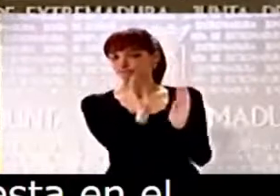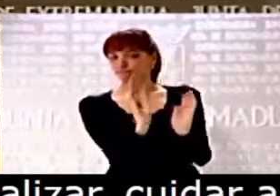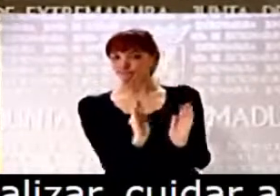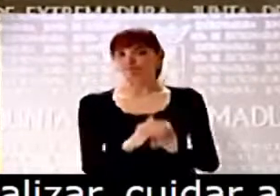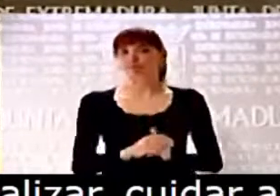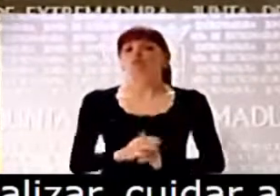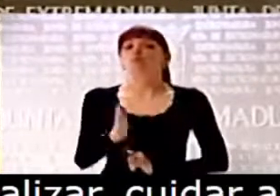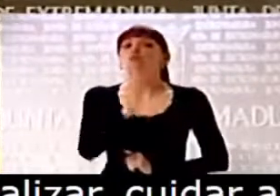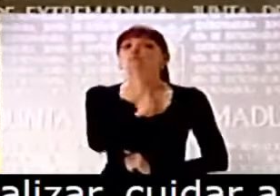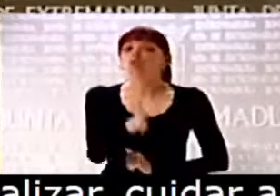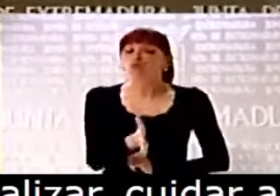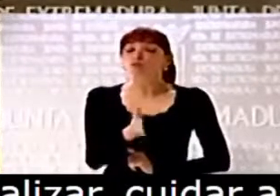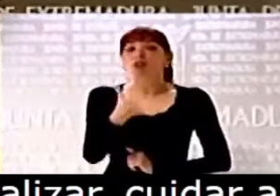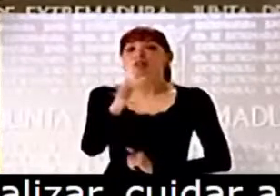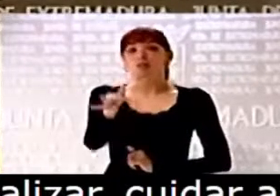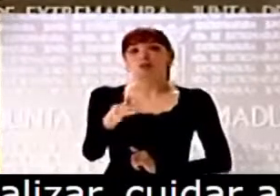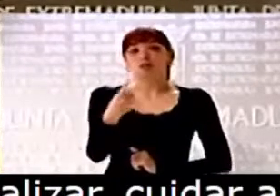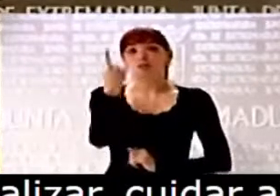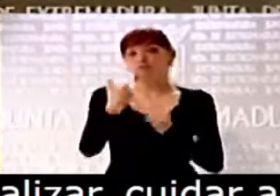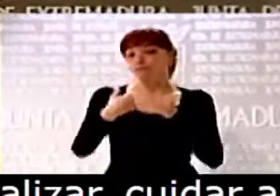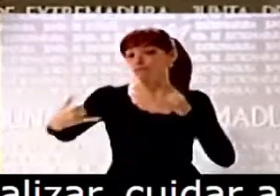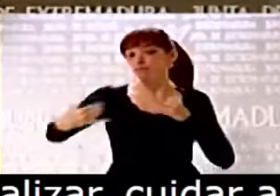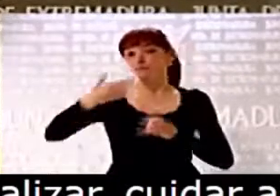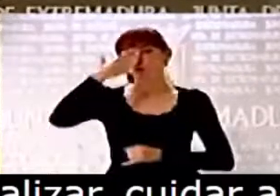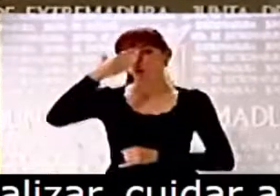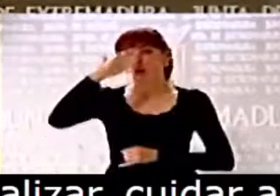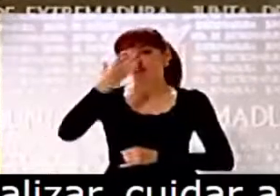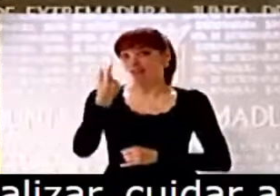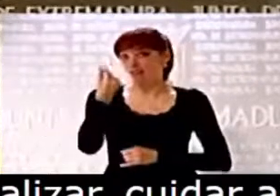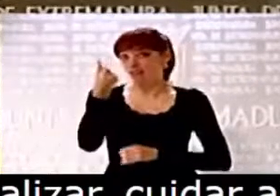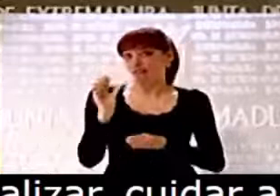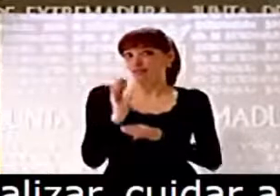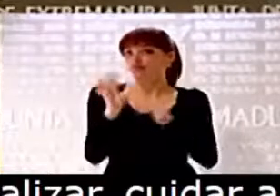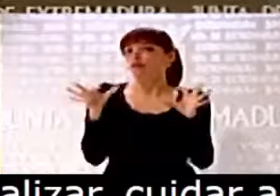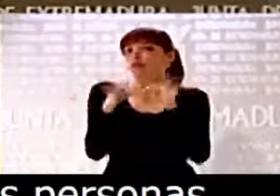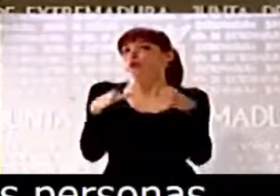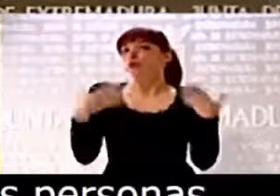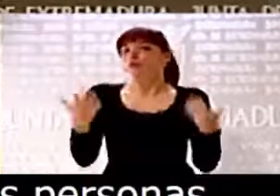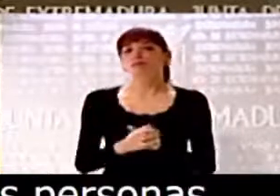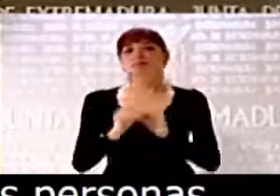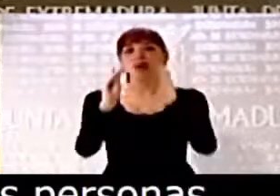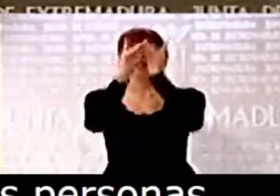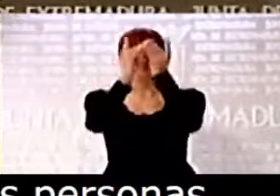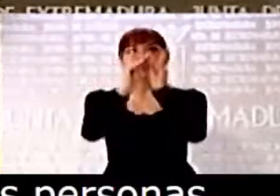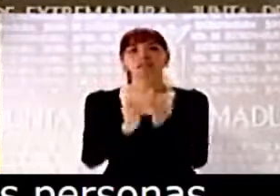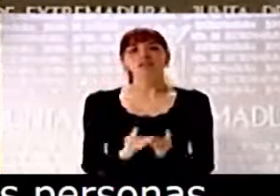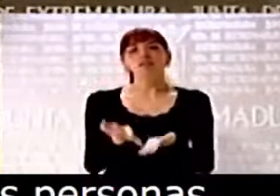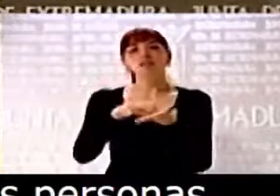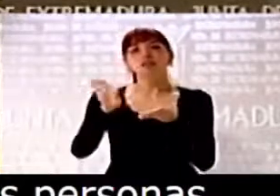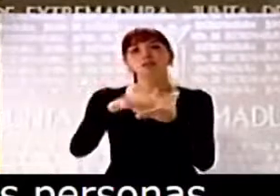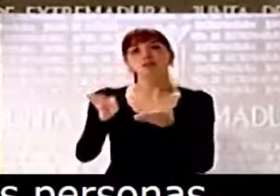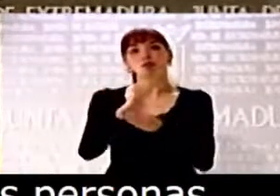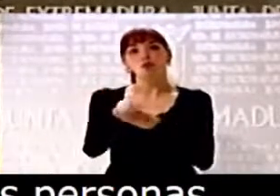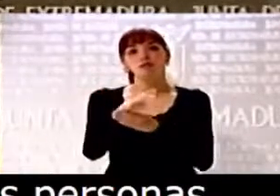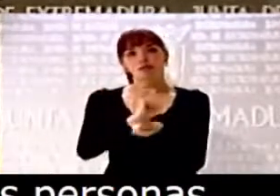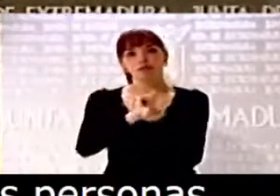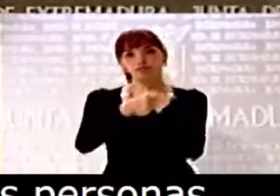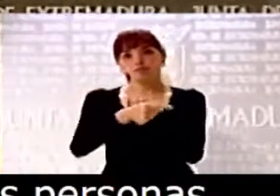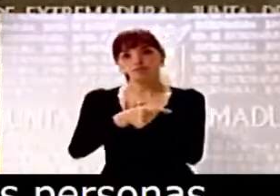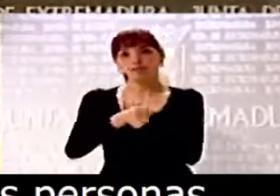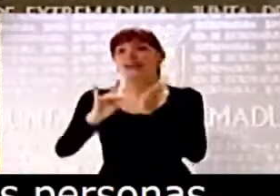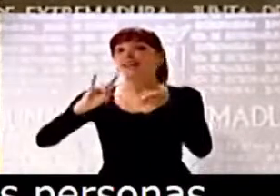por ello, además, que uno de los ejes fundamentales de estas inversiones son la digitalización de los servicios de cuidados.